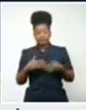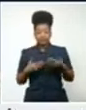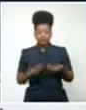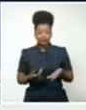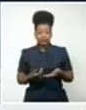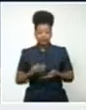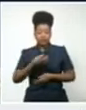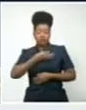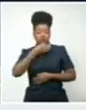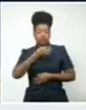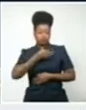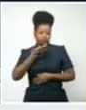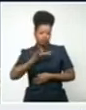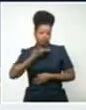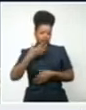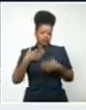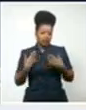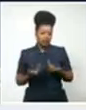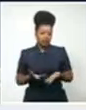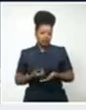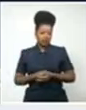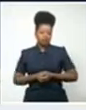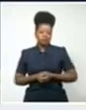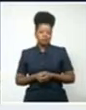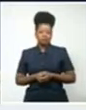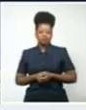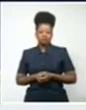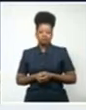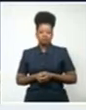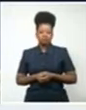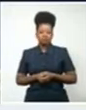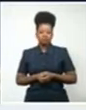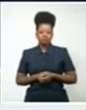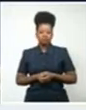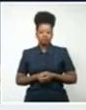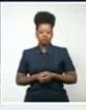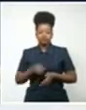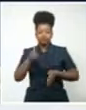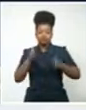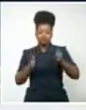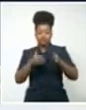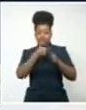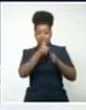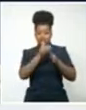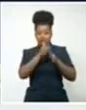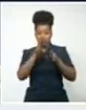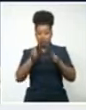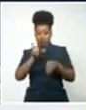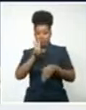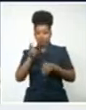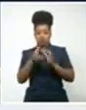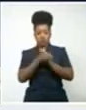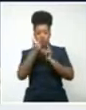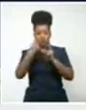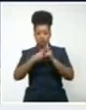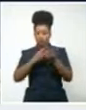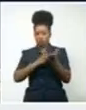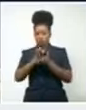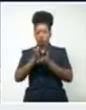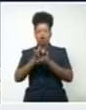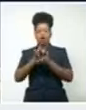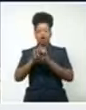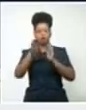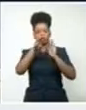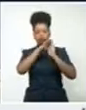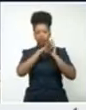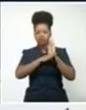plantea es que entre el 10 y el 22 de mayo, a pesar de las medidas, a pesar del tiempo de evolución